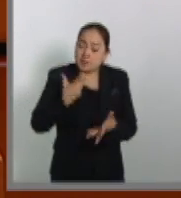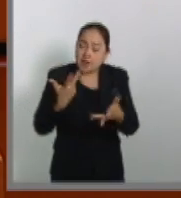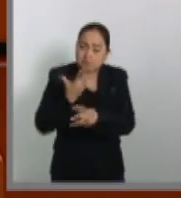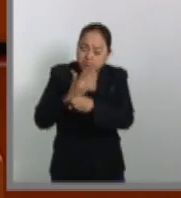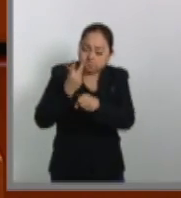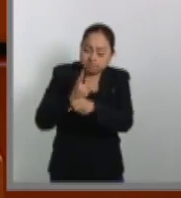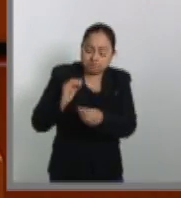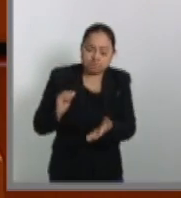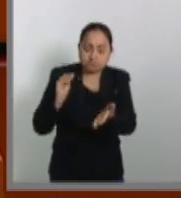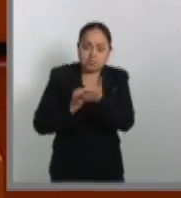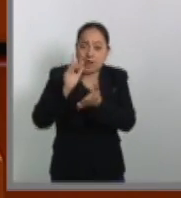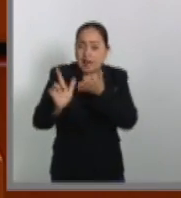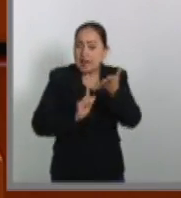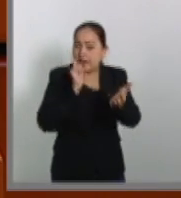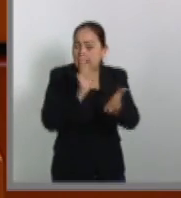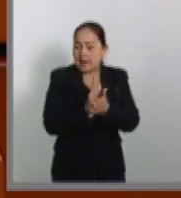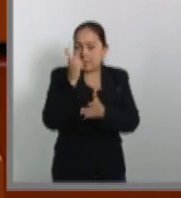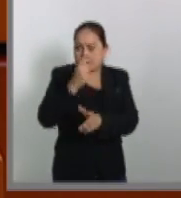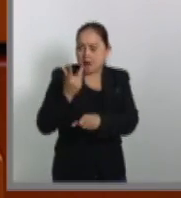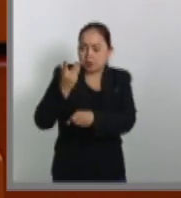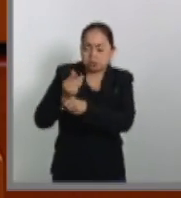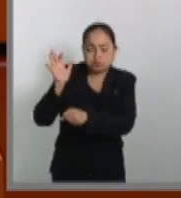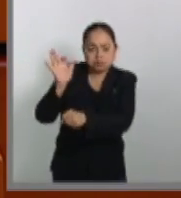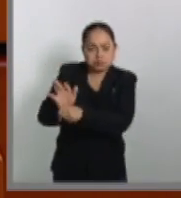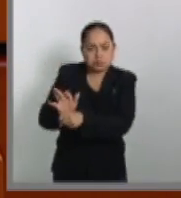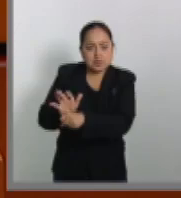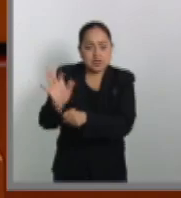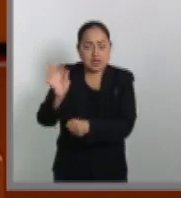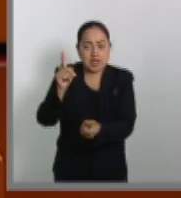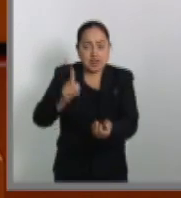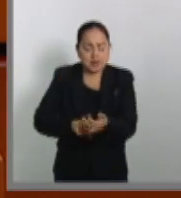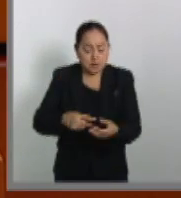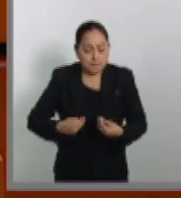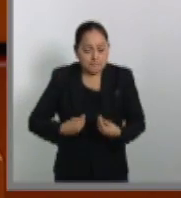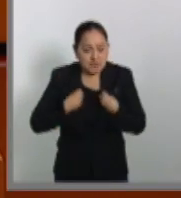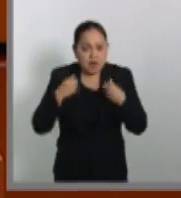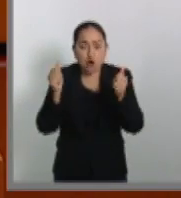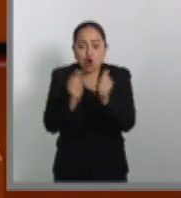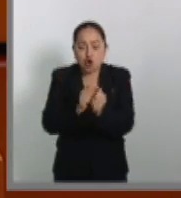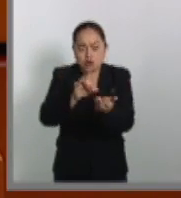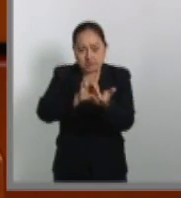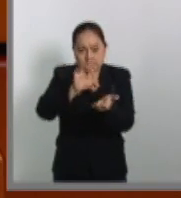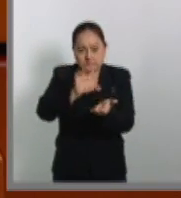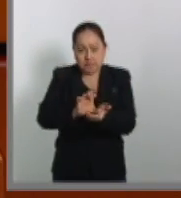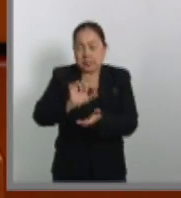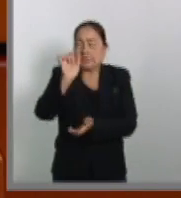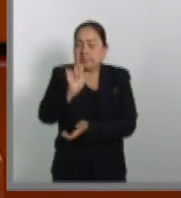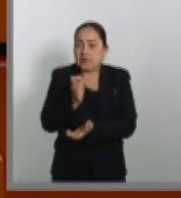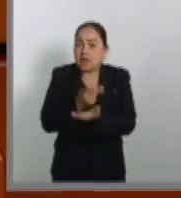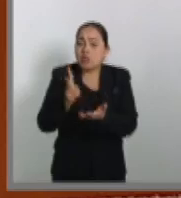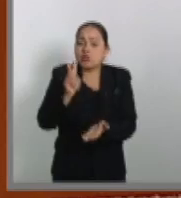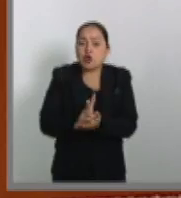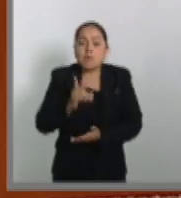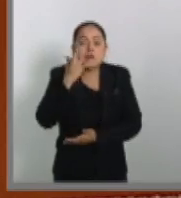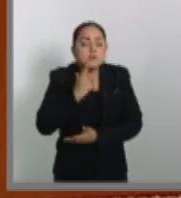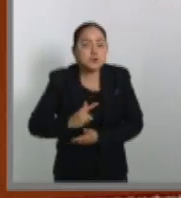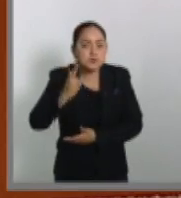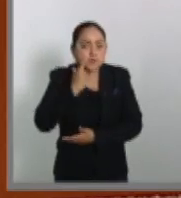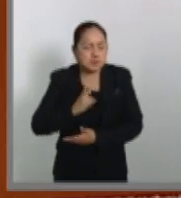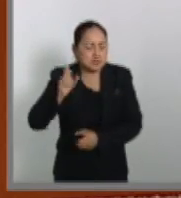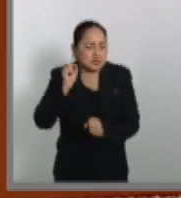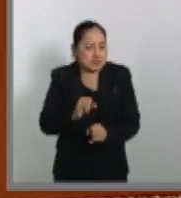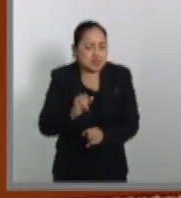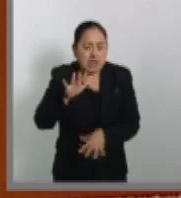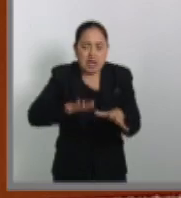dote de fundamento. Vivir con discapacidad requiere un mayor esfuerzo en la vida diaria, pues en muchas